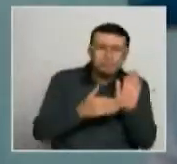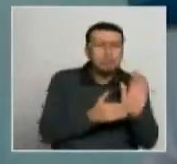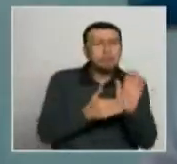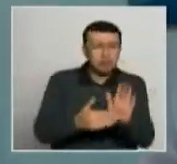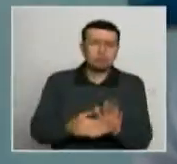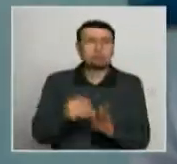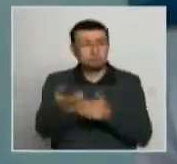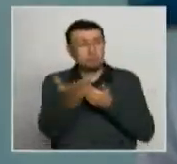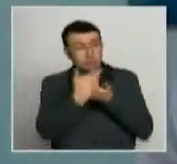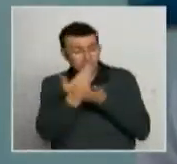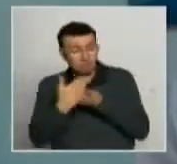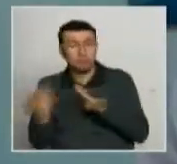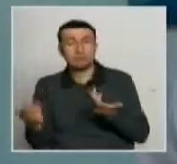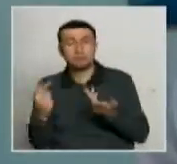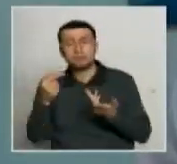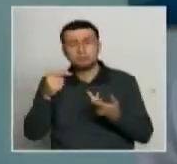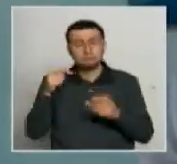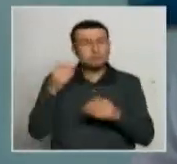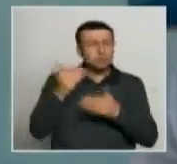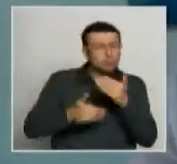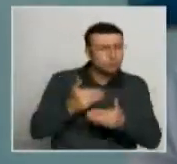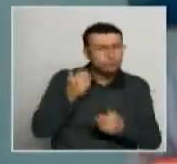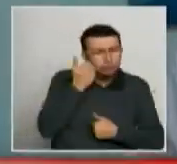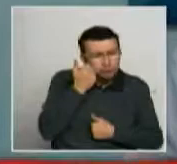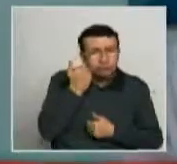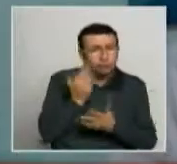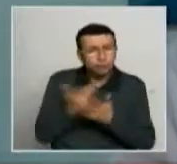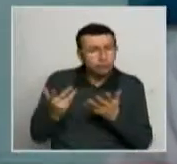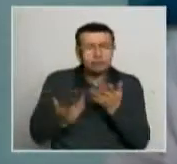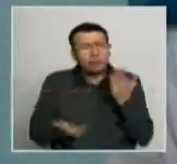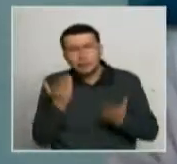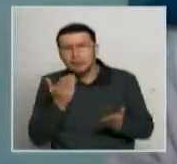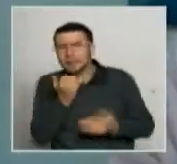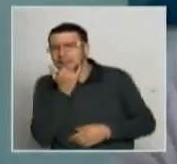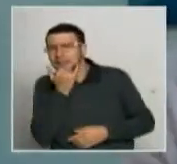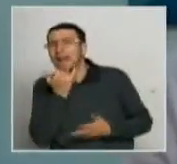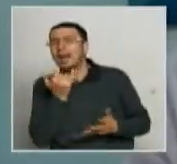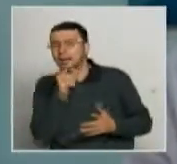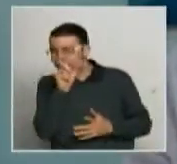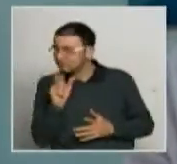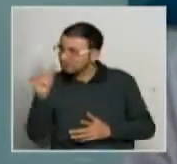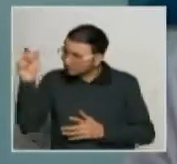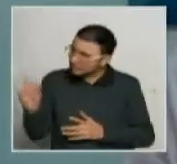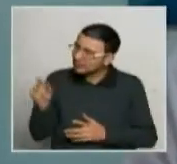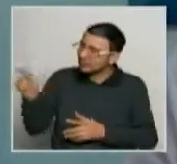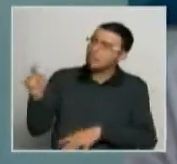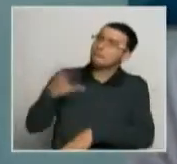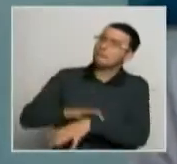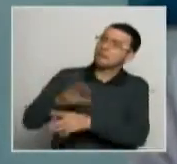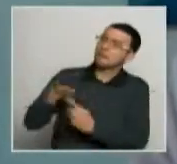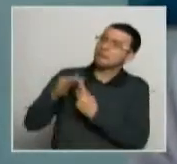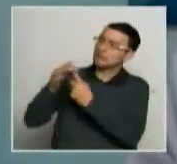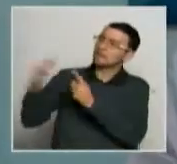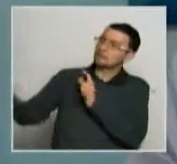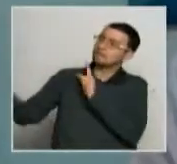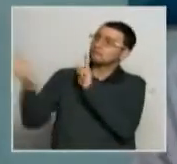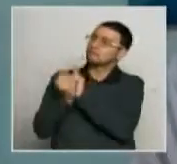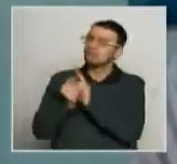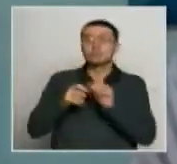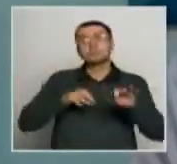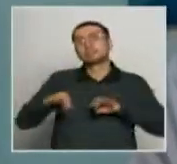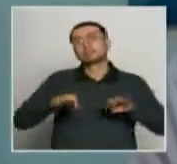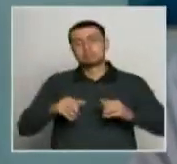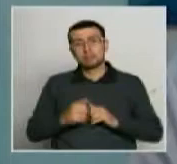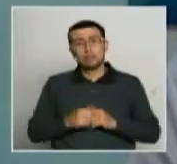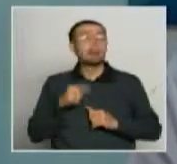historias clínicas, a los procesos de enfermedad, nos dirigimos a lo que tiene que existir en la consulta médica, exámenes